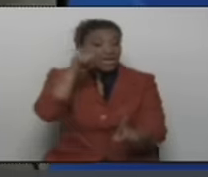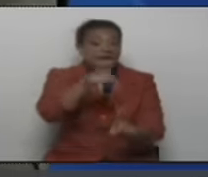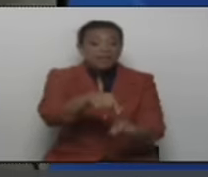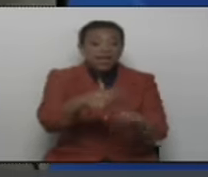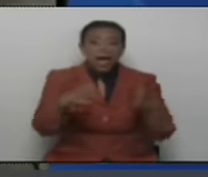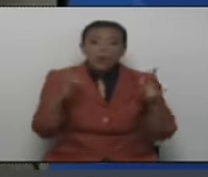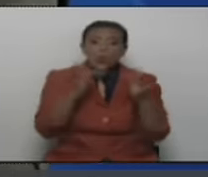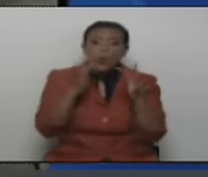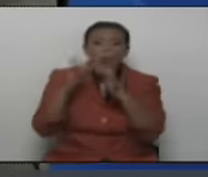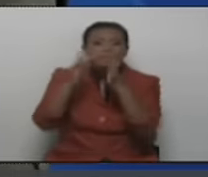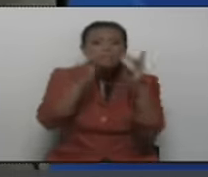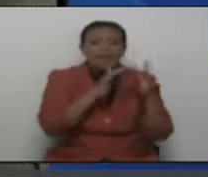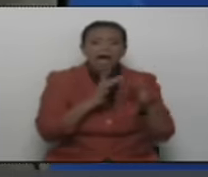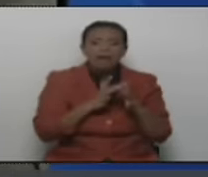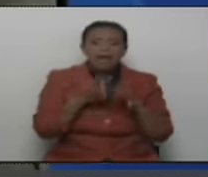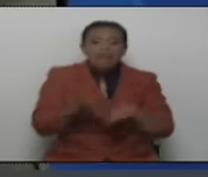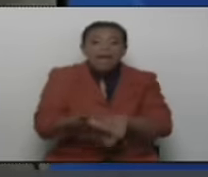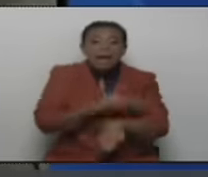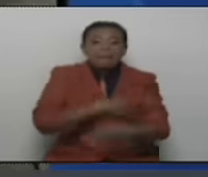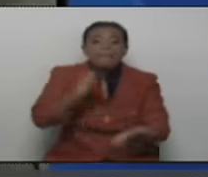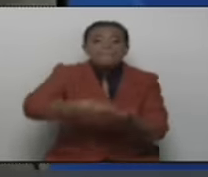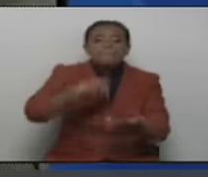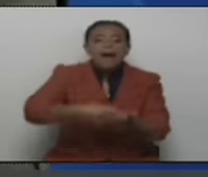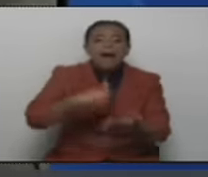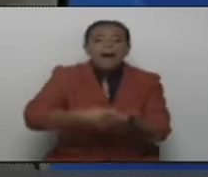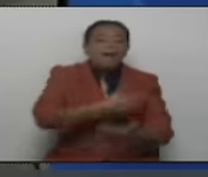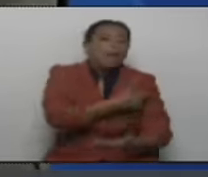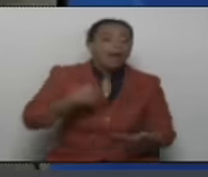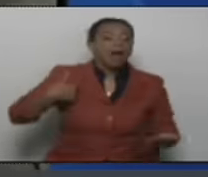red de prepagos,